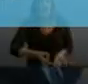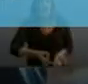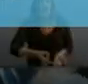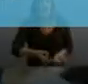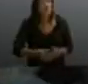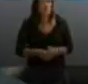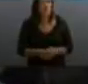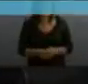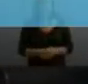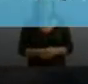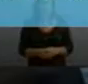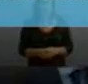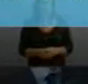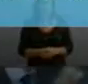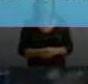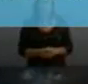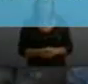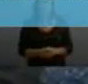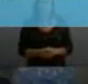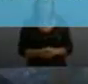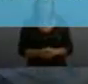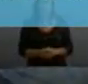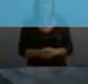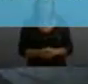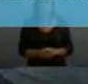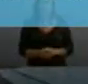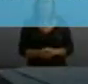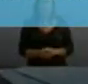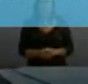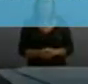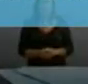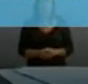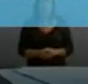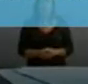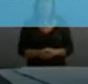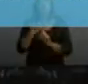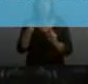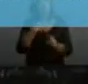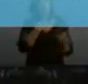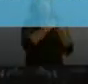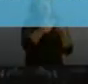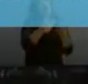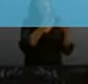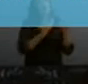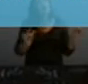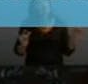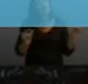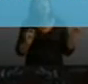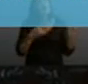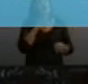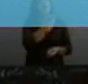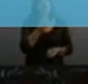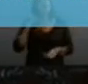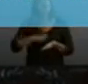ordinarias del Congreso. La presidenta aseguró que su compromiso en la causa AMIA es con la verdad y señaló que por eso elige no hacer la plancha,